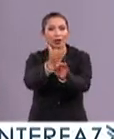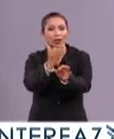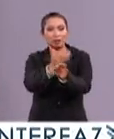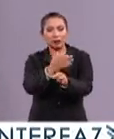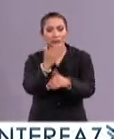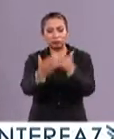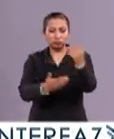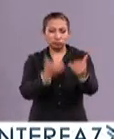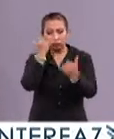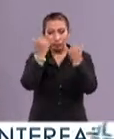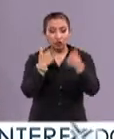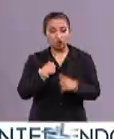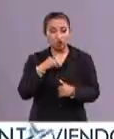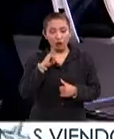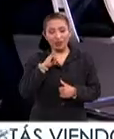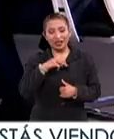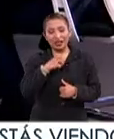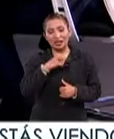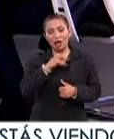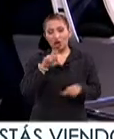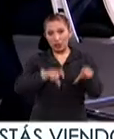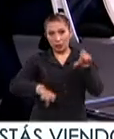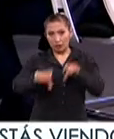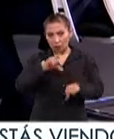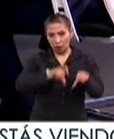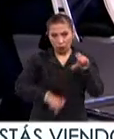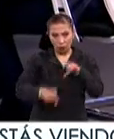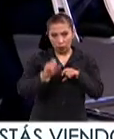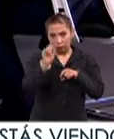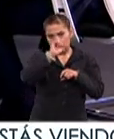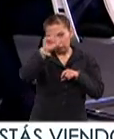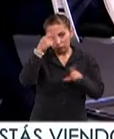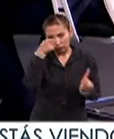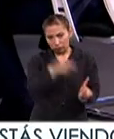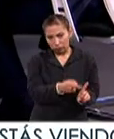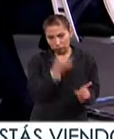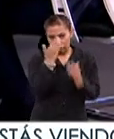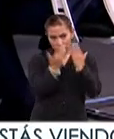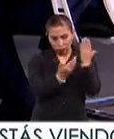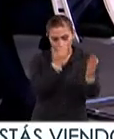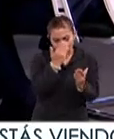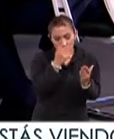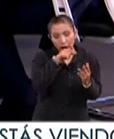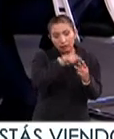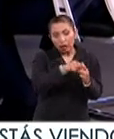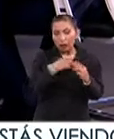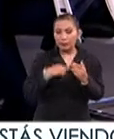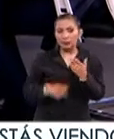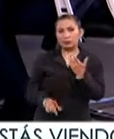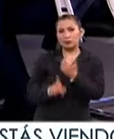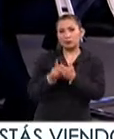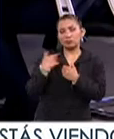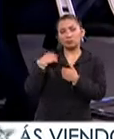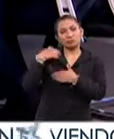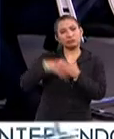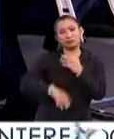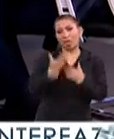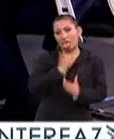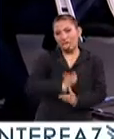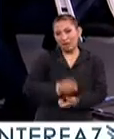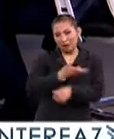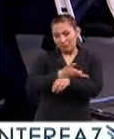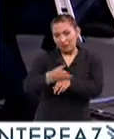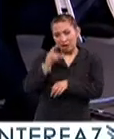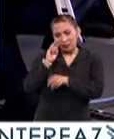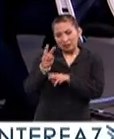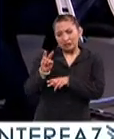de desarrollos. Bueno, yo soy ingeniero químico de profesión y bueno, a raíz de una tragedia familiar trato de